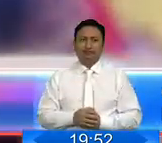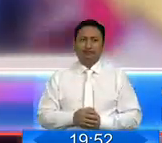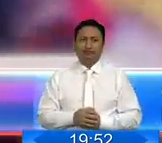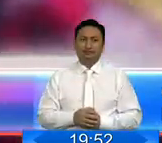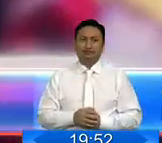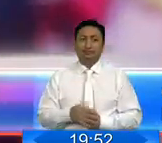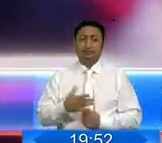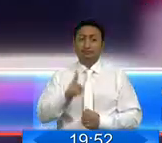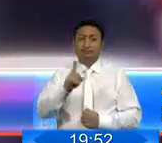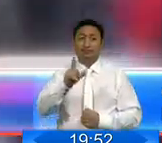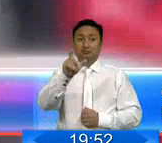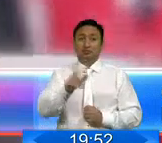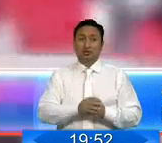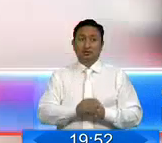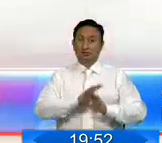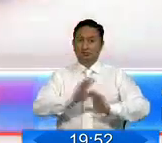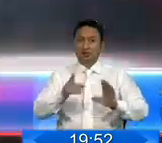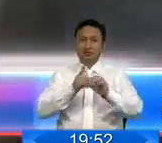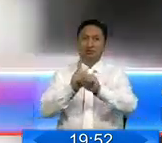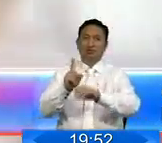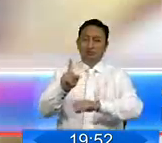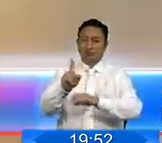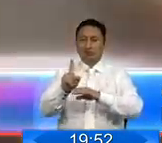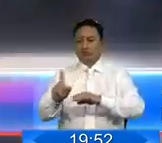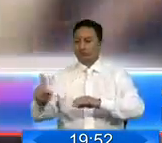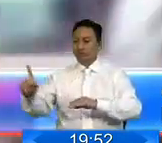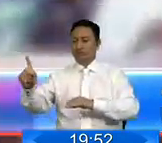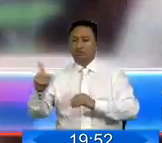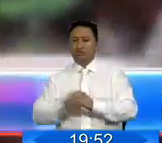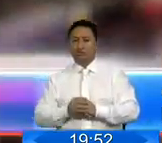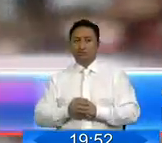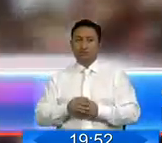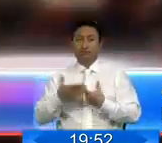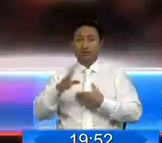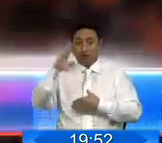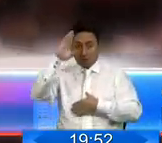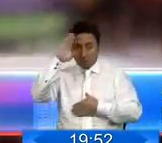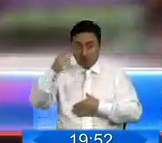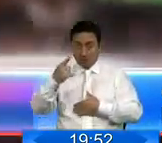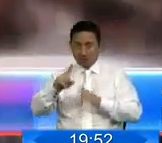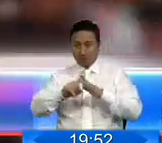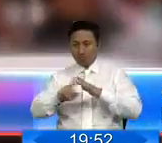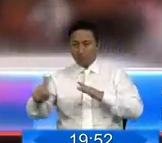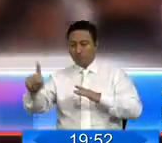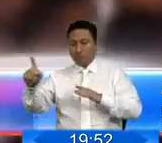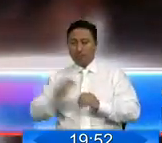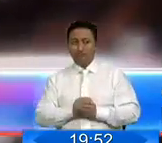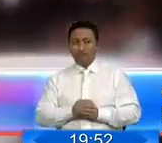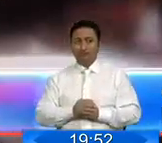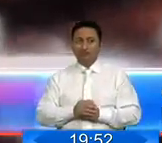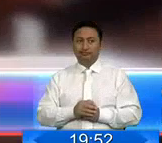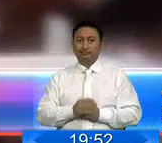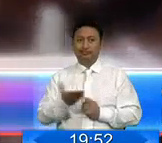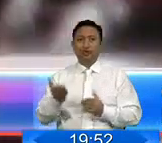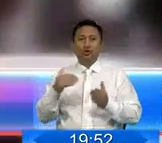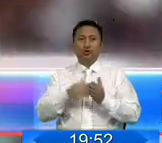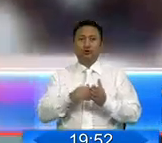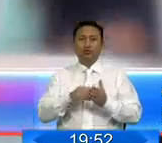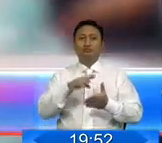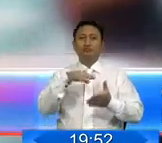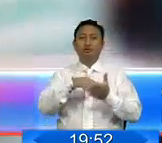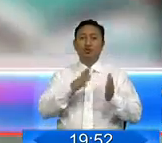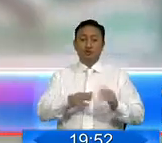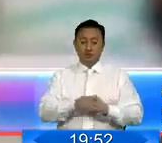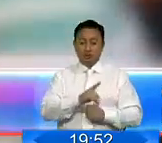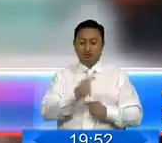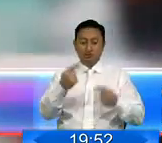Hasta que una de ellas desiste y se retira de la escena antes de que lleguen agentes policiales. Se trata de otra pelea entre colegiales